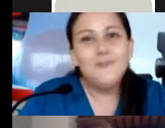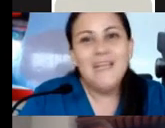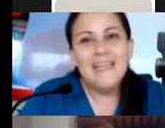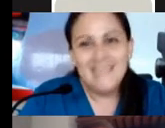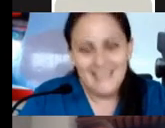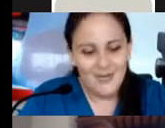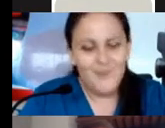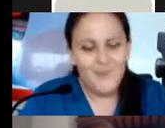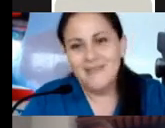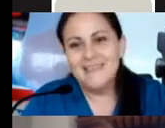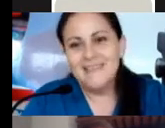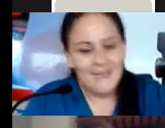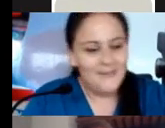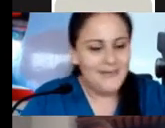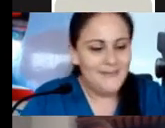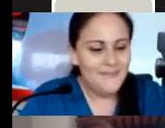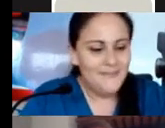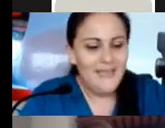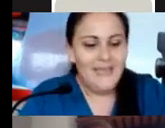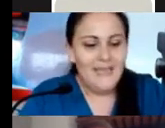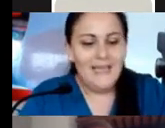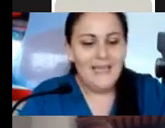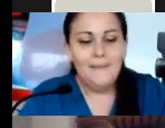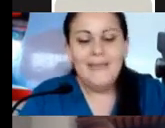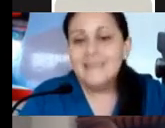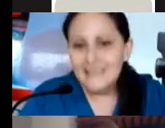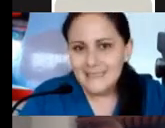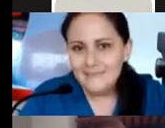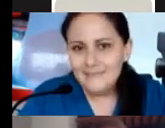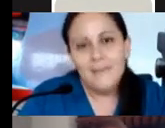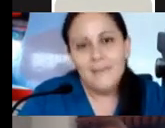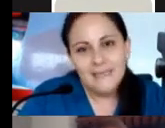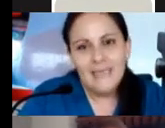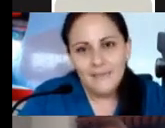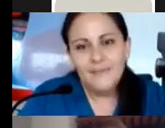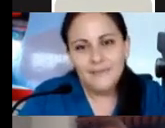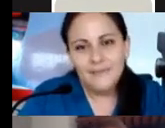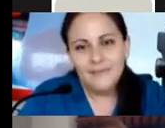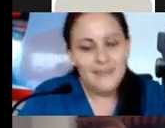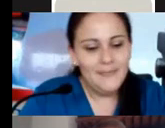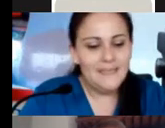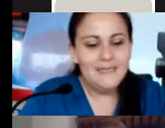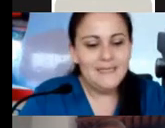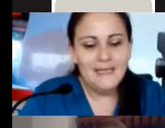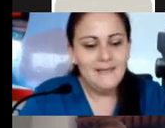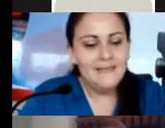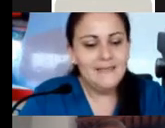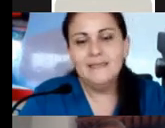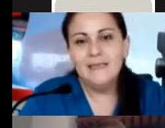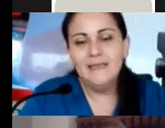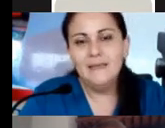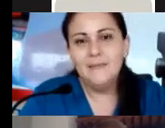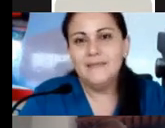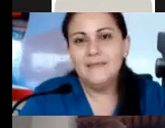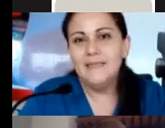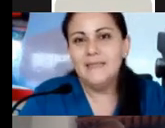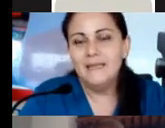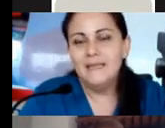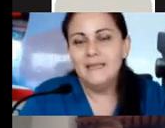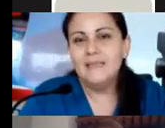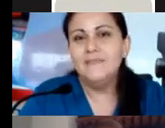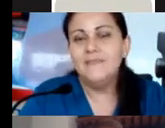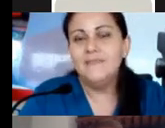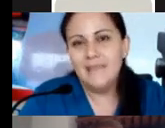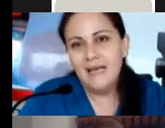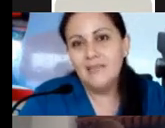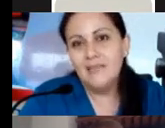mucho tiempo sin la silla, como a veces creen, ¿verdad? Las mesas también se limpian, las mesas se deben de